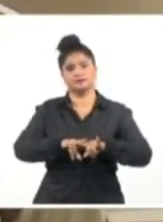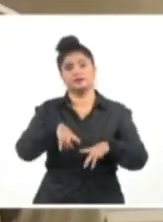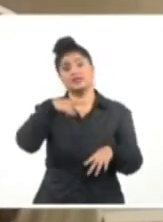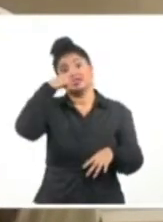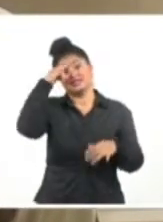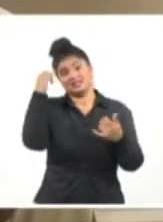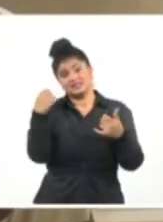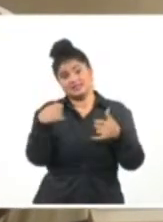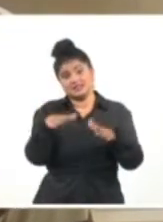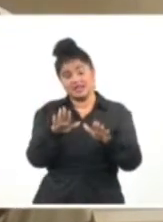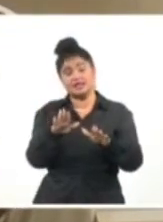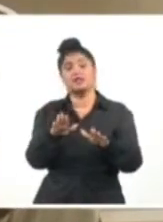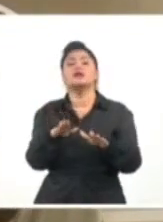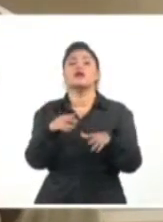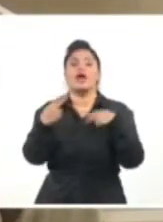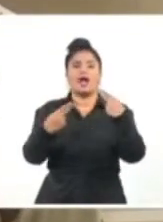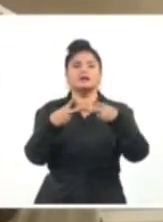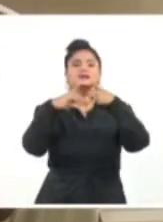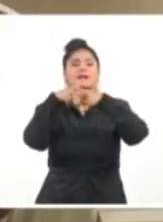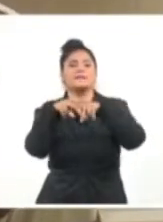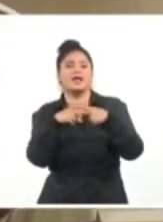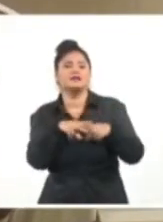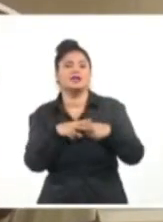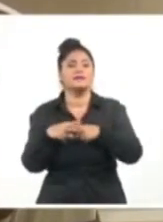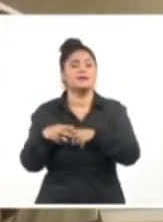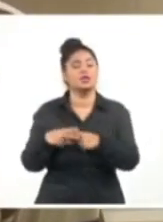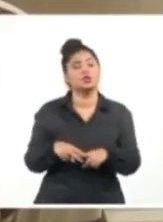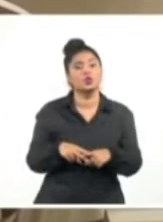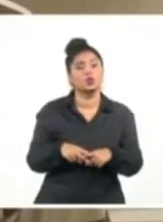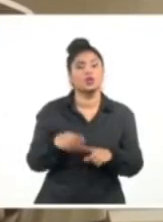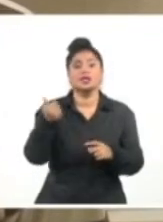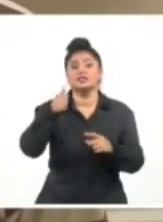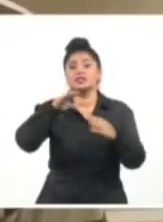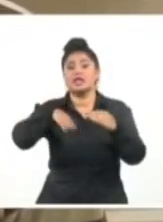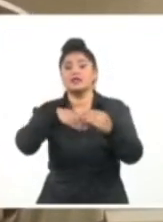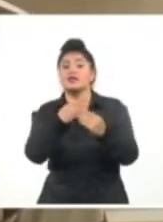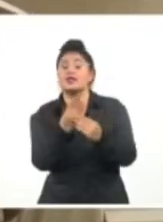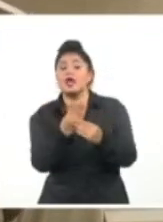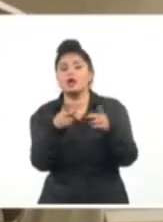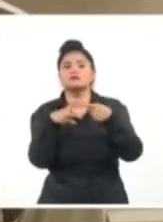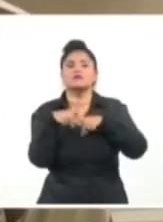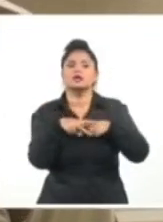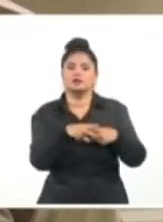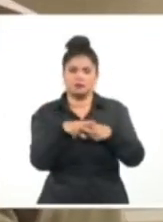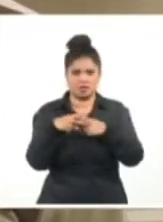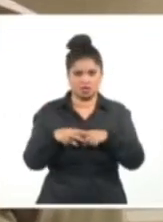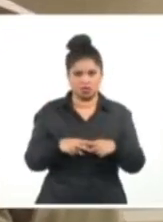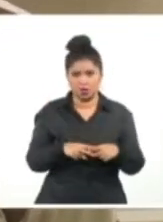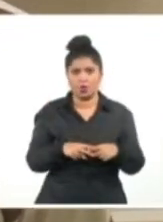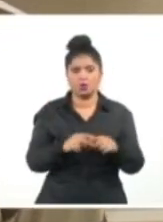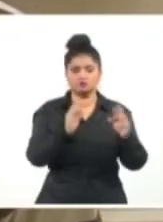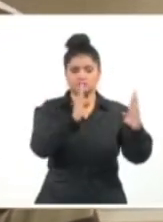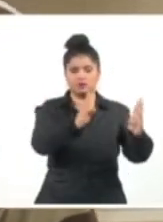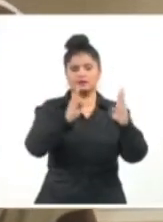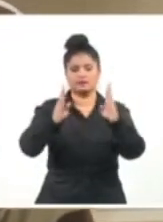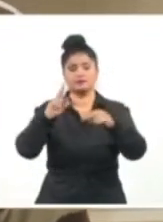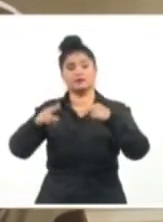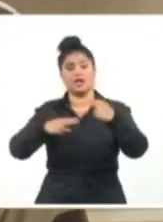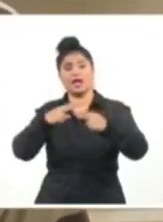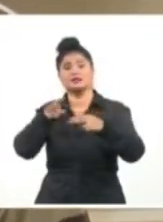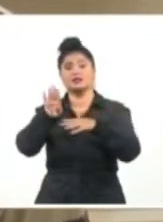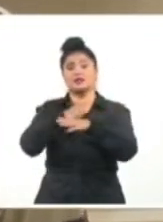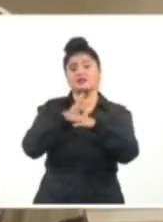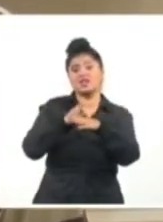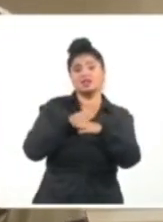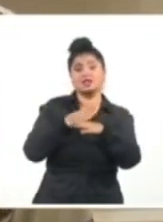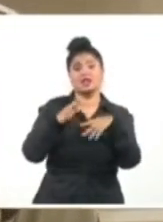un mantenimiento que tenemos previsto de alrededor de 10 días, que se ejecutarían actividades relacionadas con la